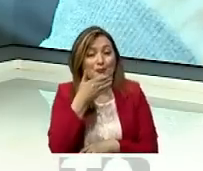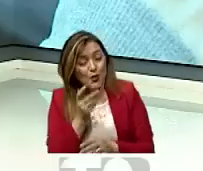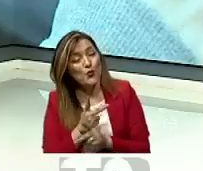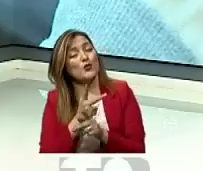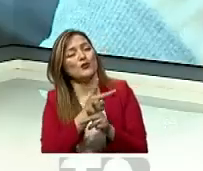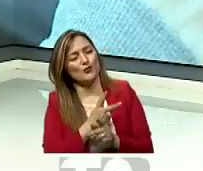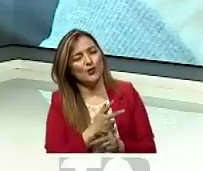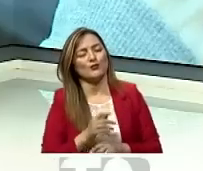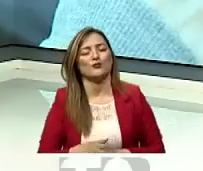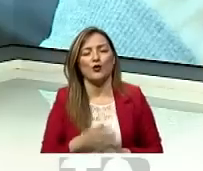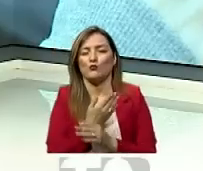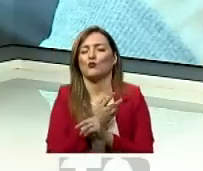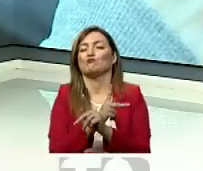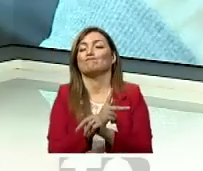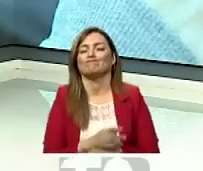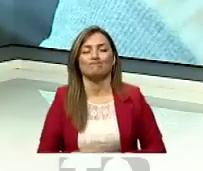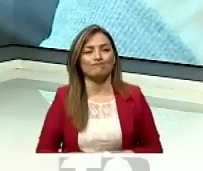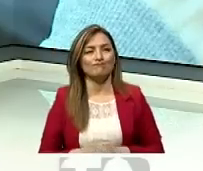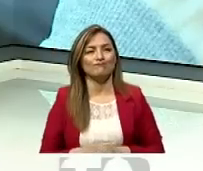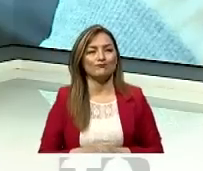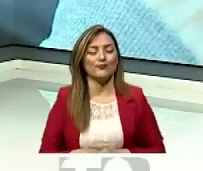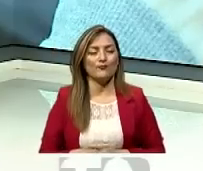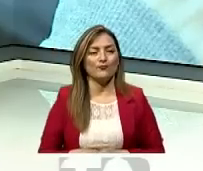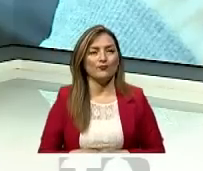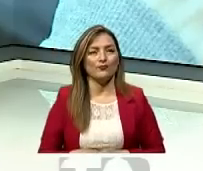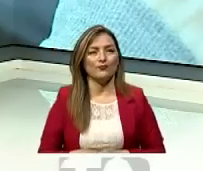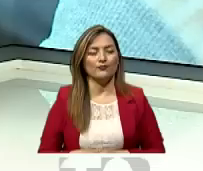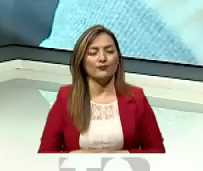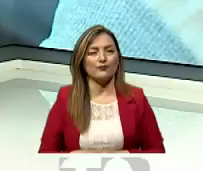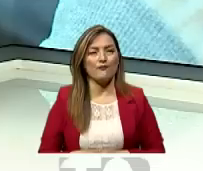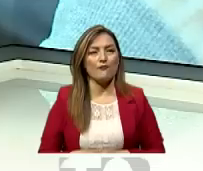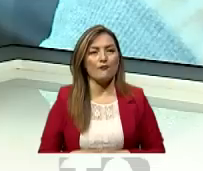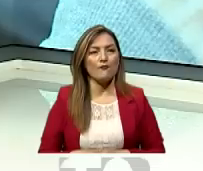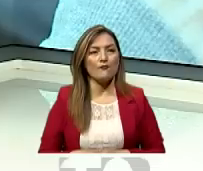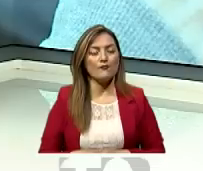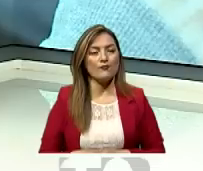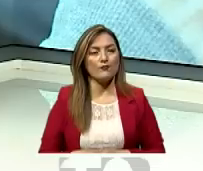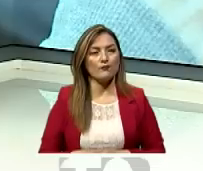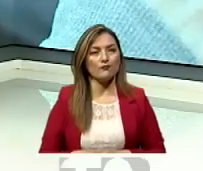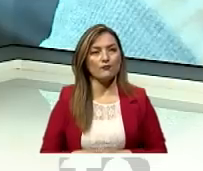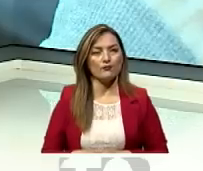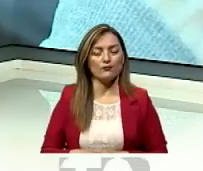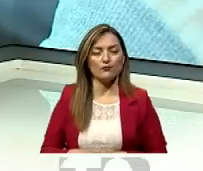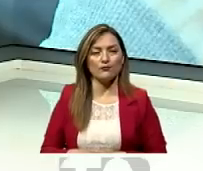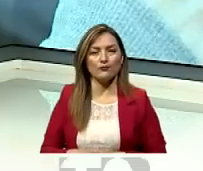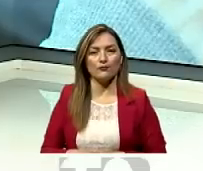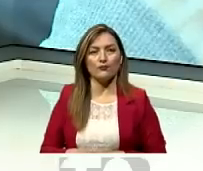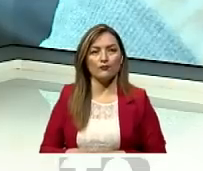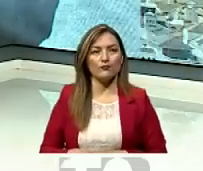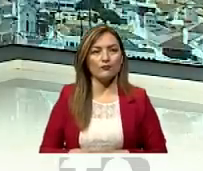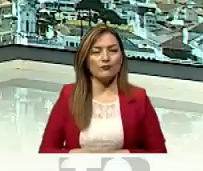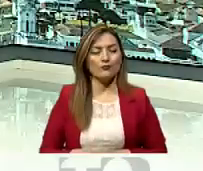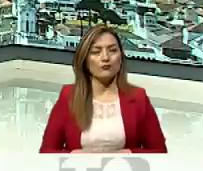las debidas medidas, no nos arriesguemos, no nos expongamos también. También tenemos que hacer nuestra parte los